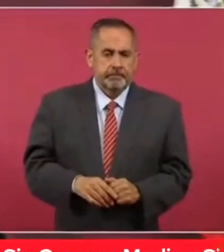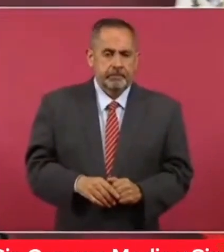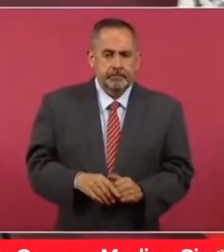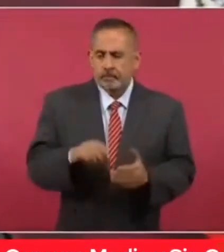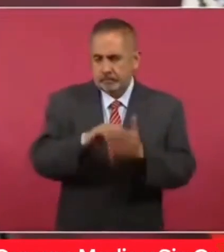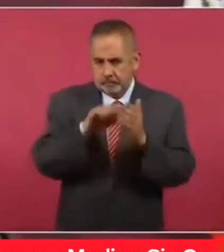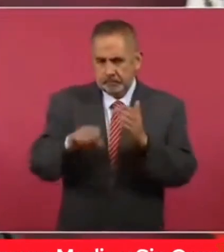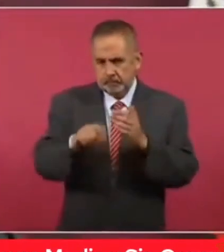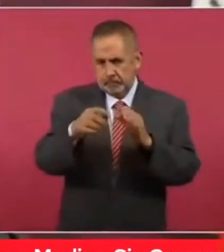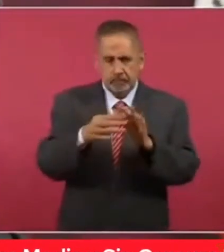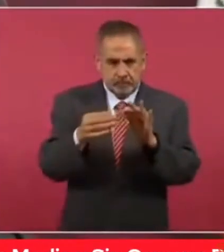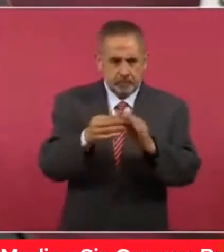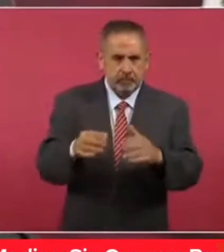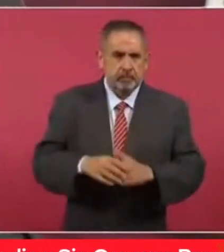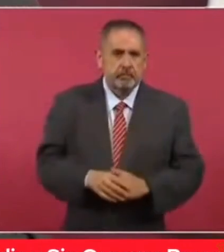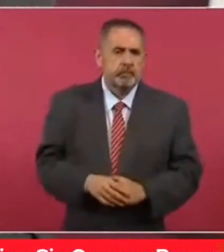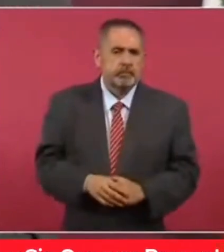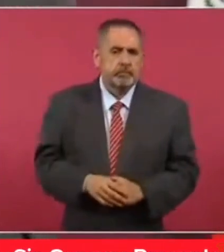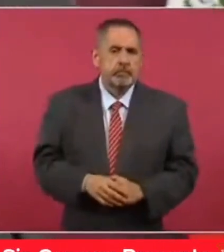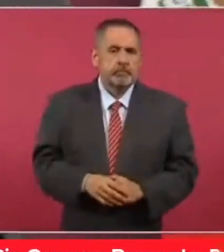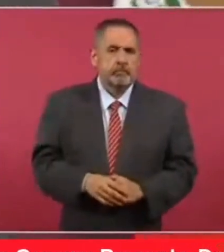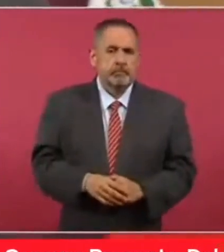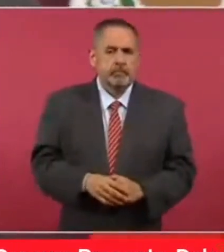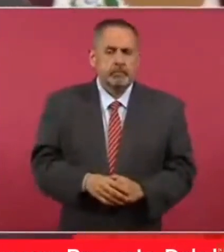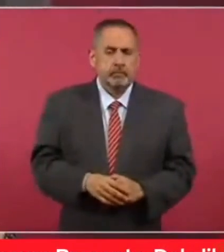Por ejemplo,